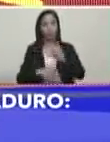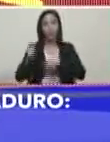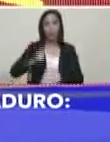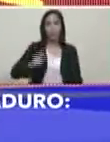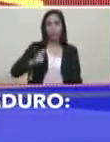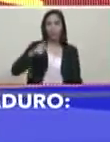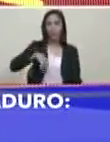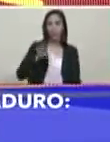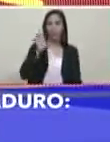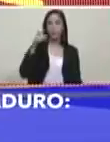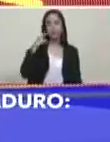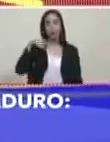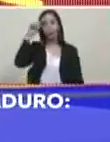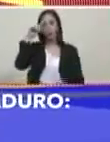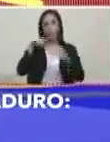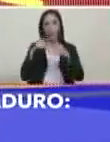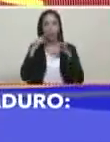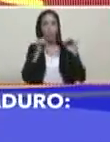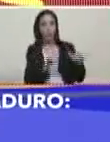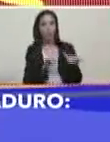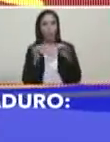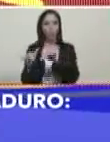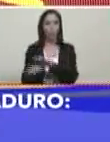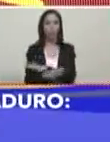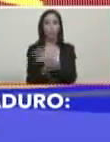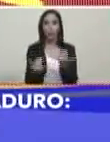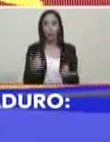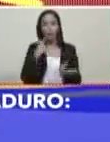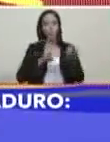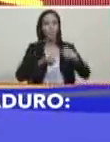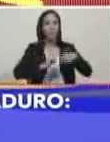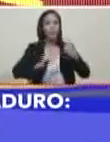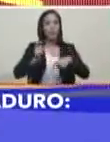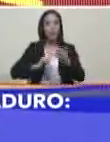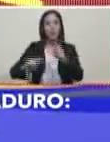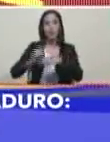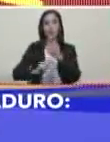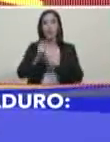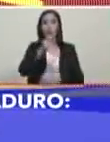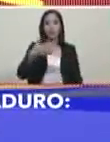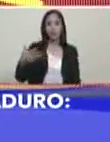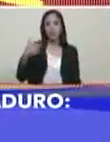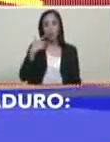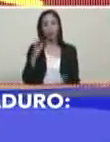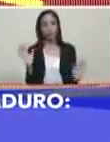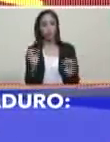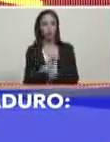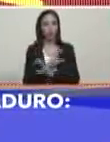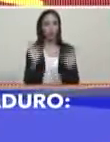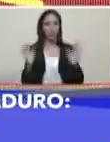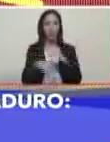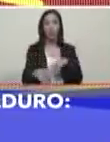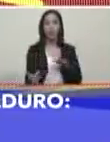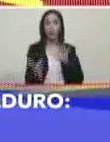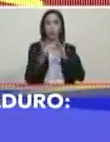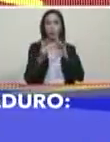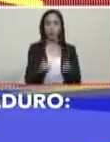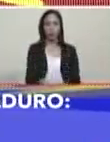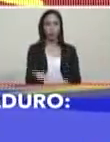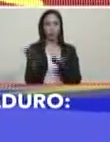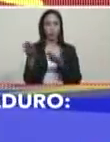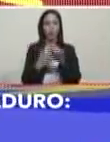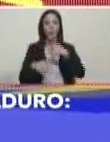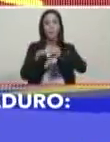este año vamos por lo mismo. Llegará el momento en que exportemos la semilla de arroz. Así que yo le voy a dar el pase